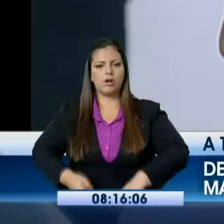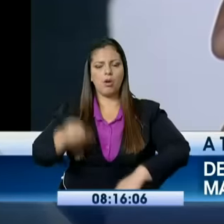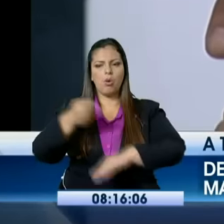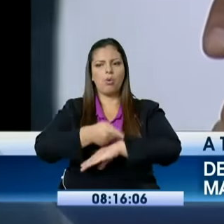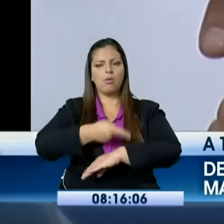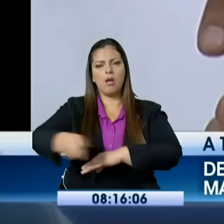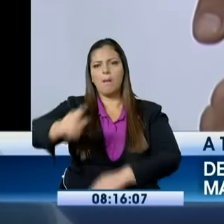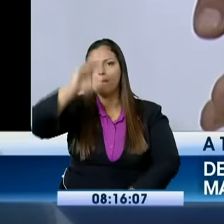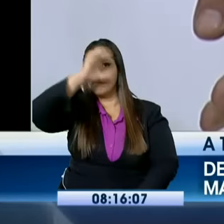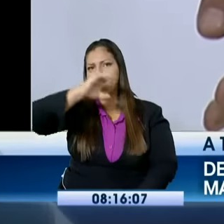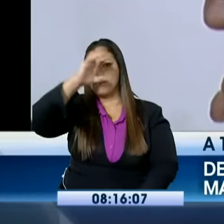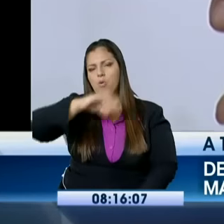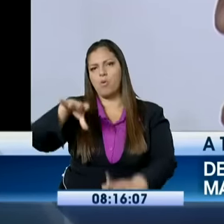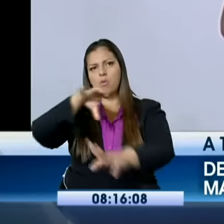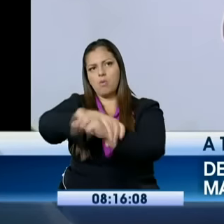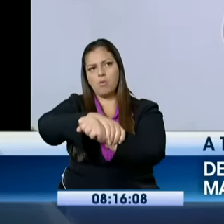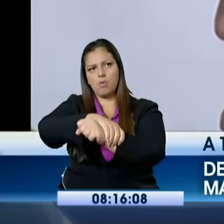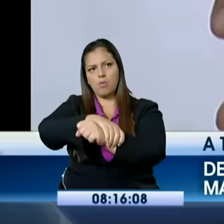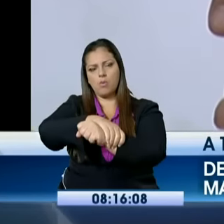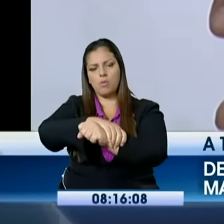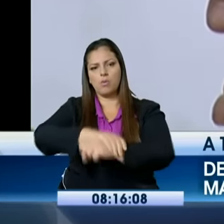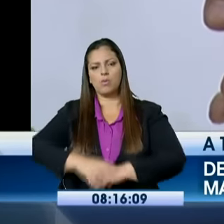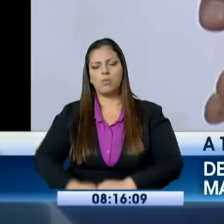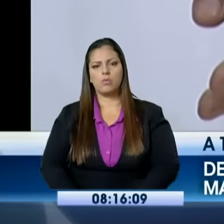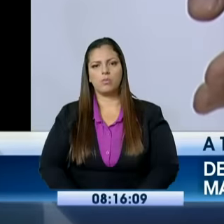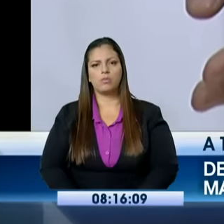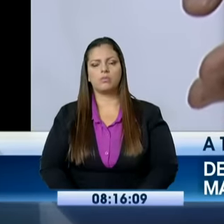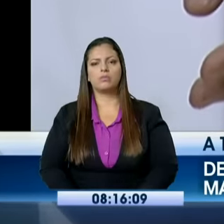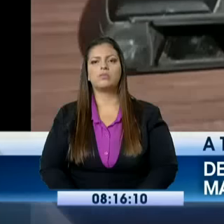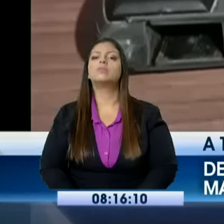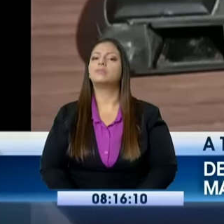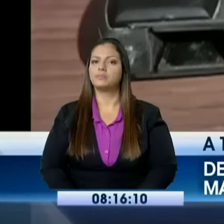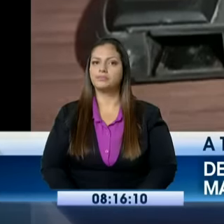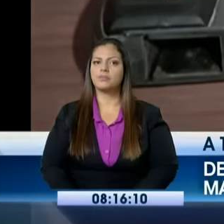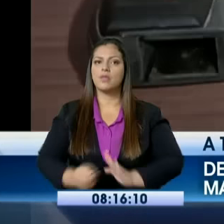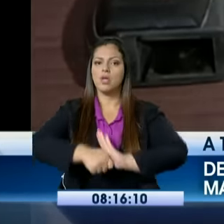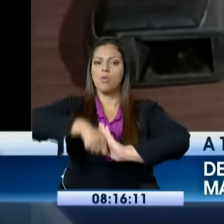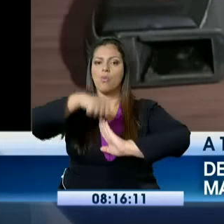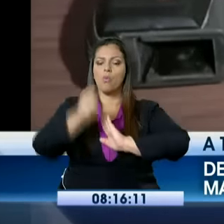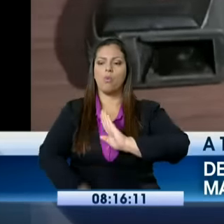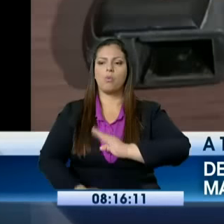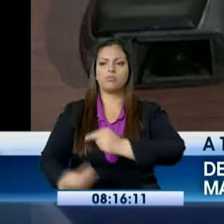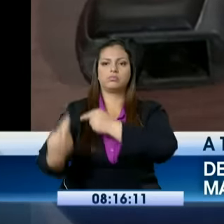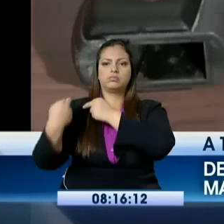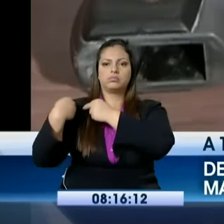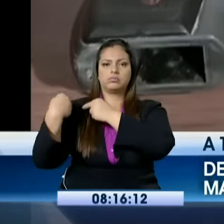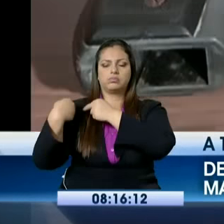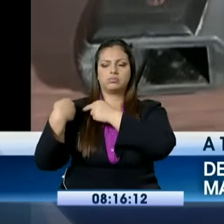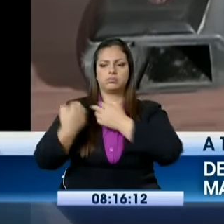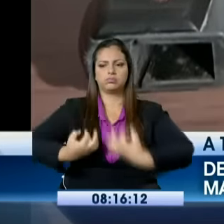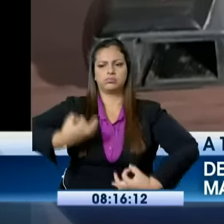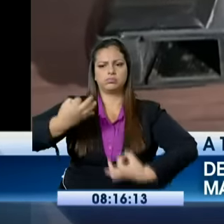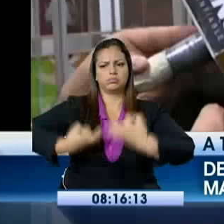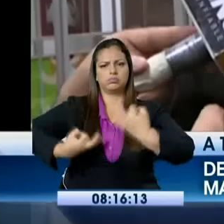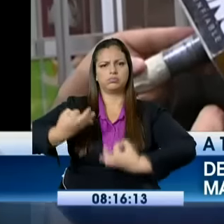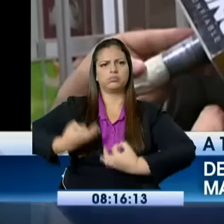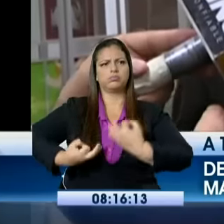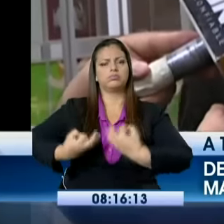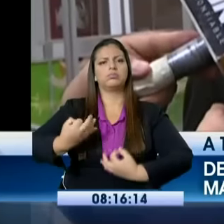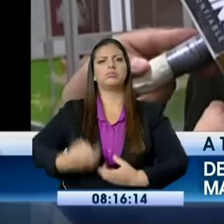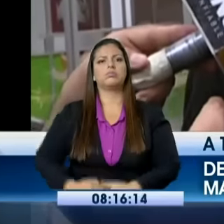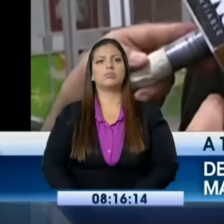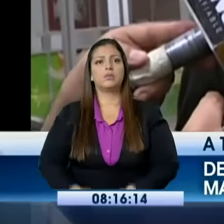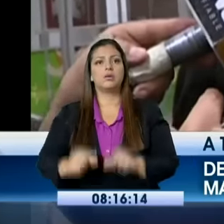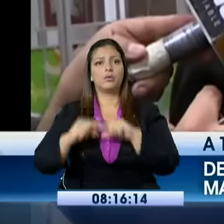que en audiencia de formulación de cargos el juez penal de turno resuelva la situación jurídica. Agentes de